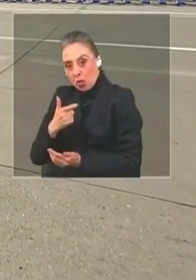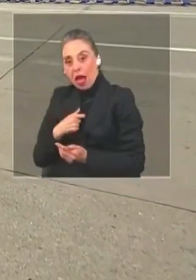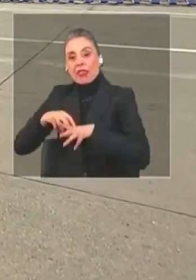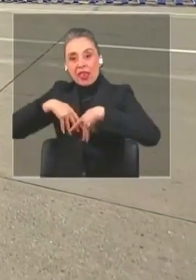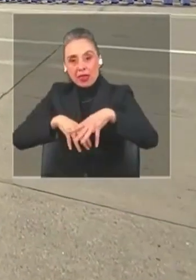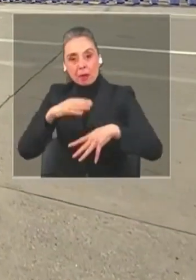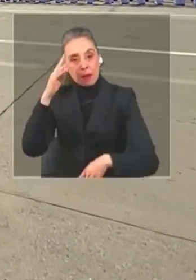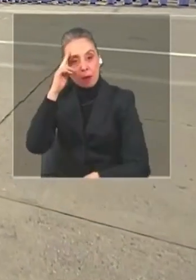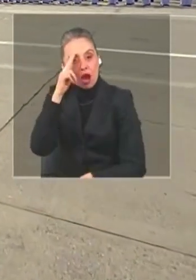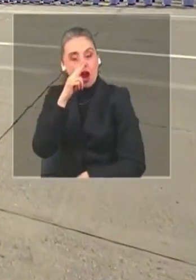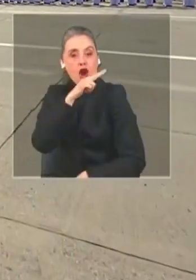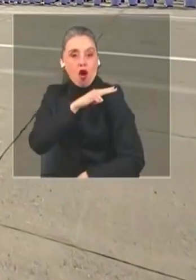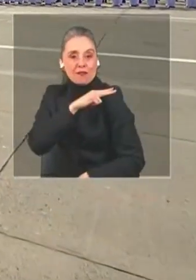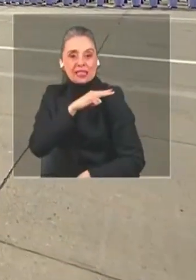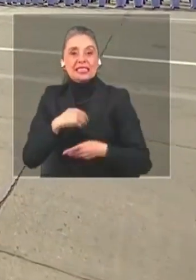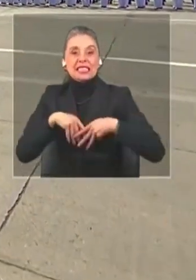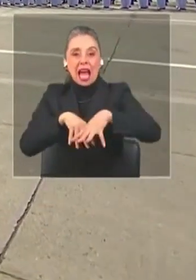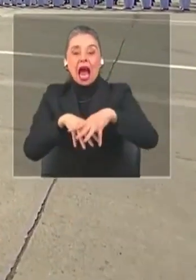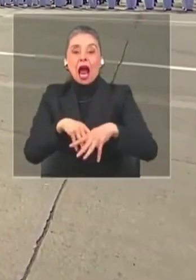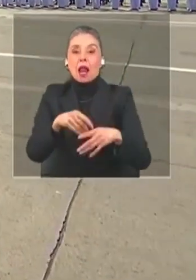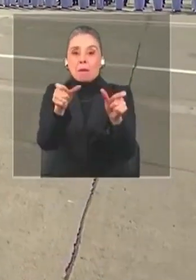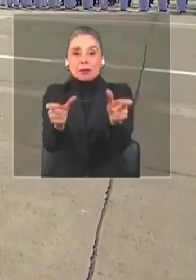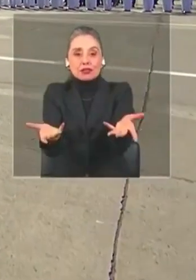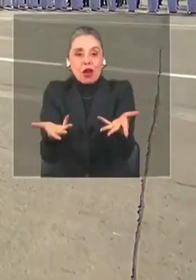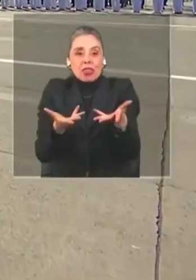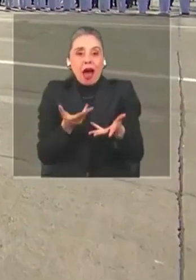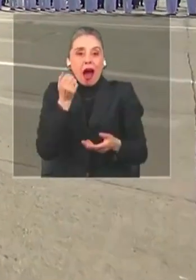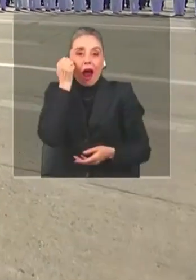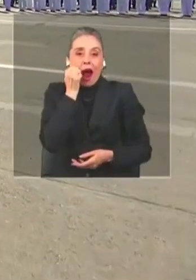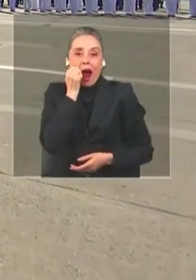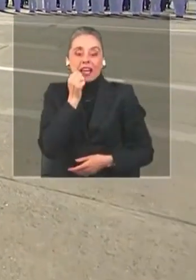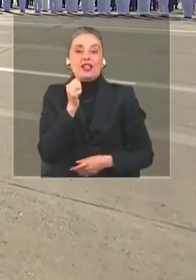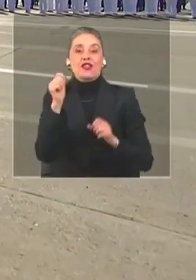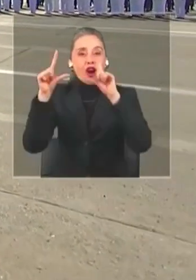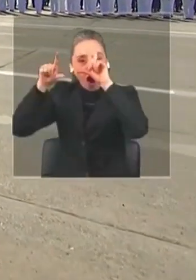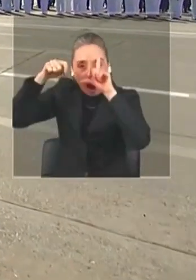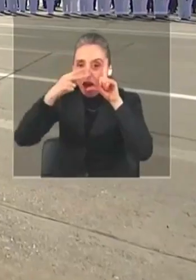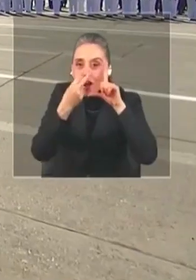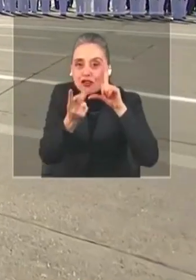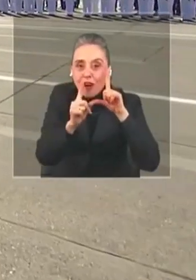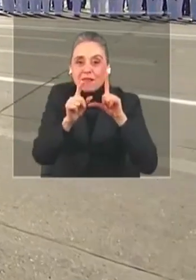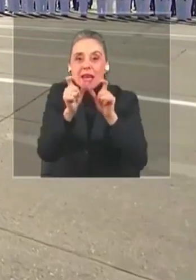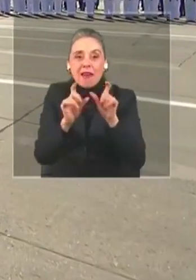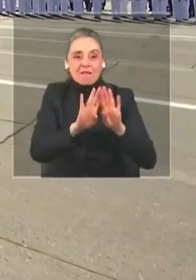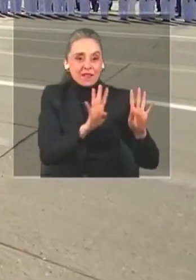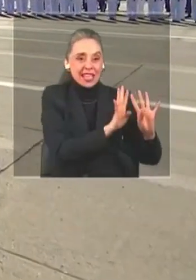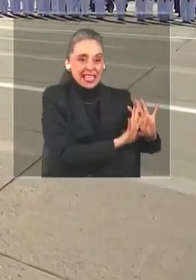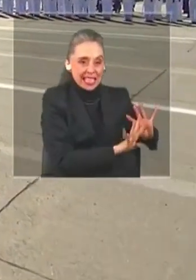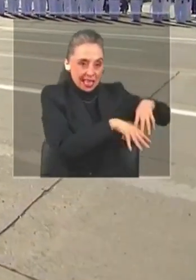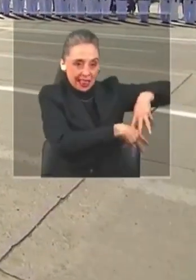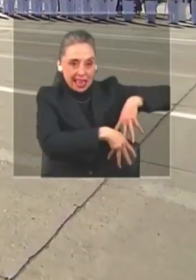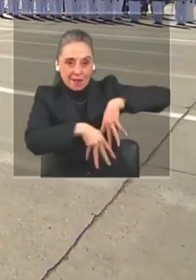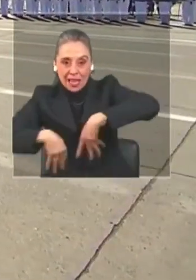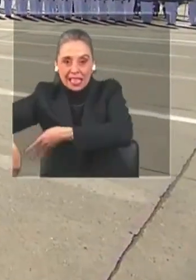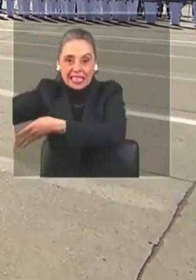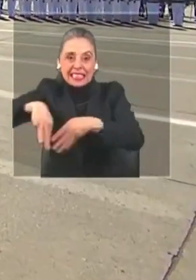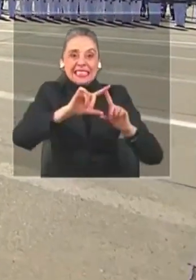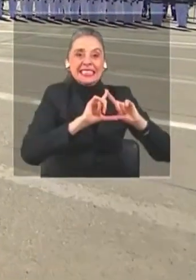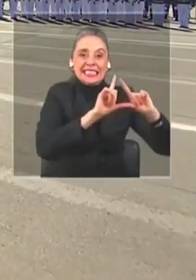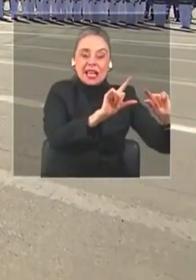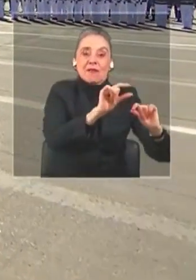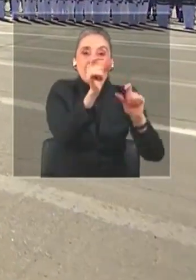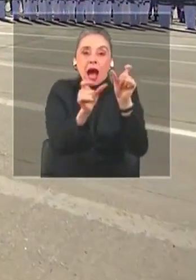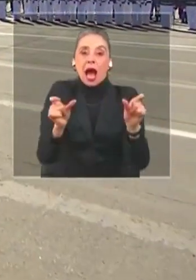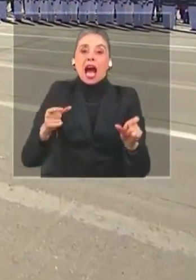de oficial. Por lo tanto, sentir ese cariño, y que es una cosa que no se ve en cámara, cuando después las unidades salen, el cariño del pueblo de Chile hacia su ejército